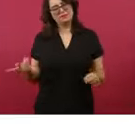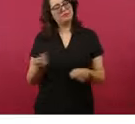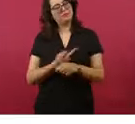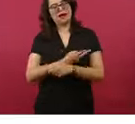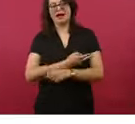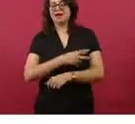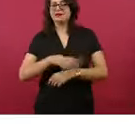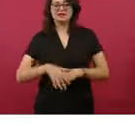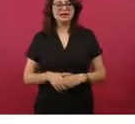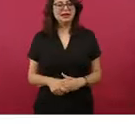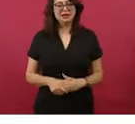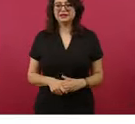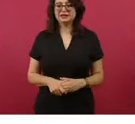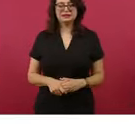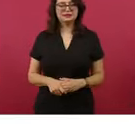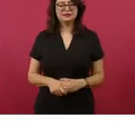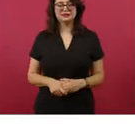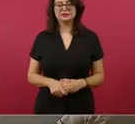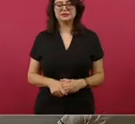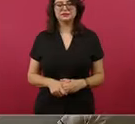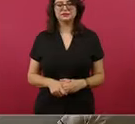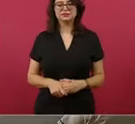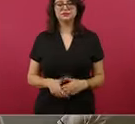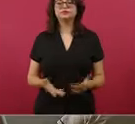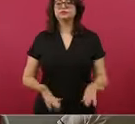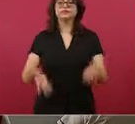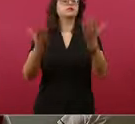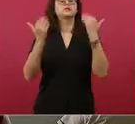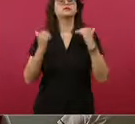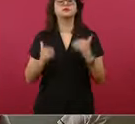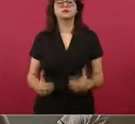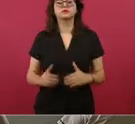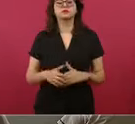con la siguiente. Falso que el CIDE